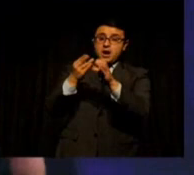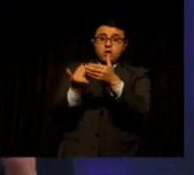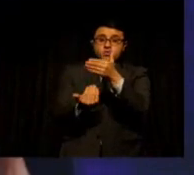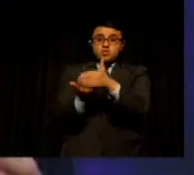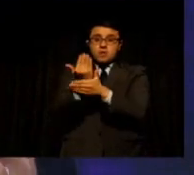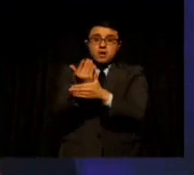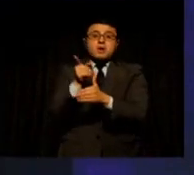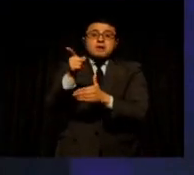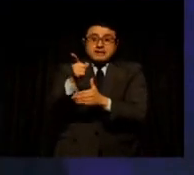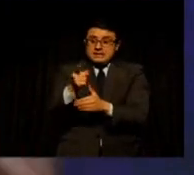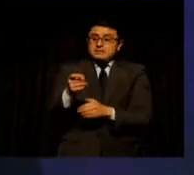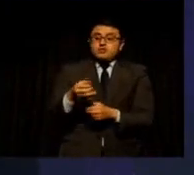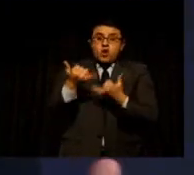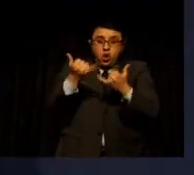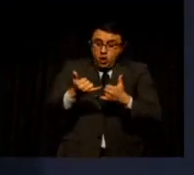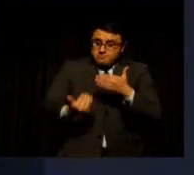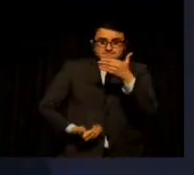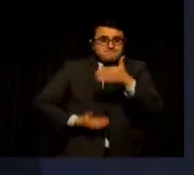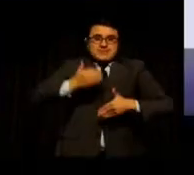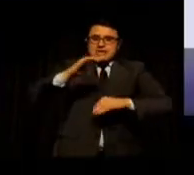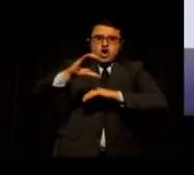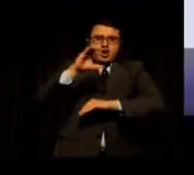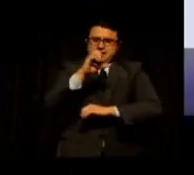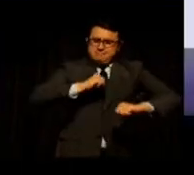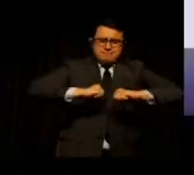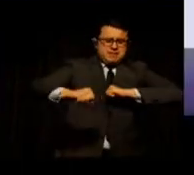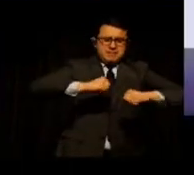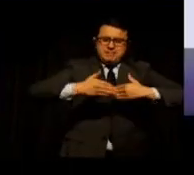en colombia empezando el día de hoy